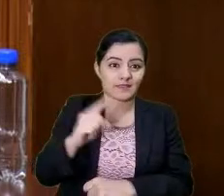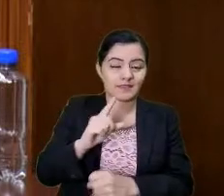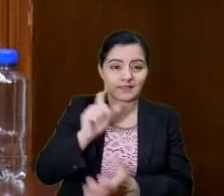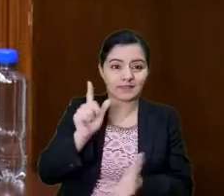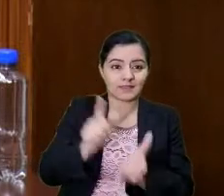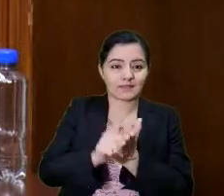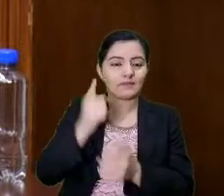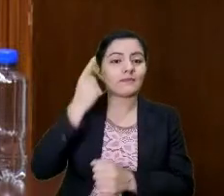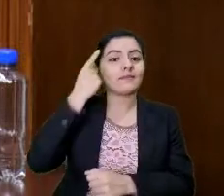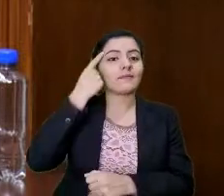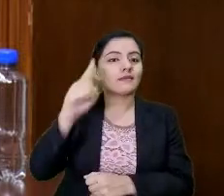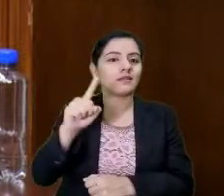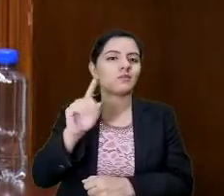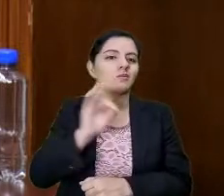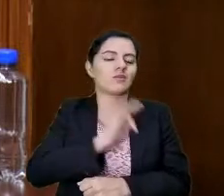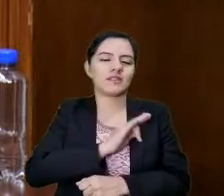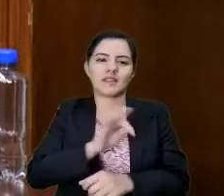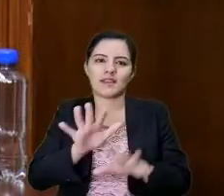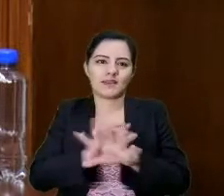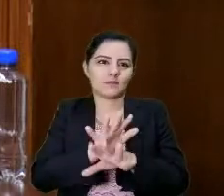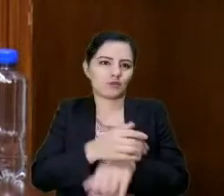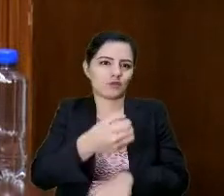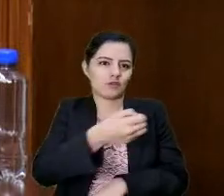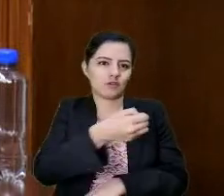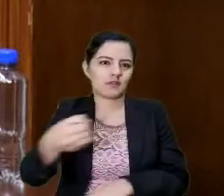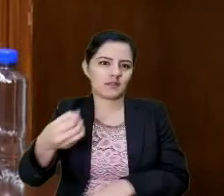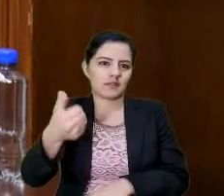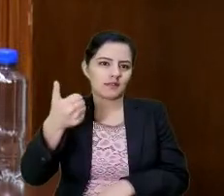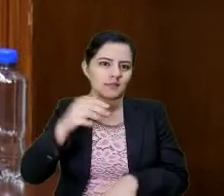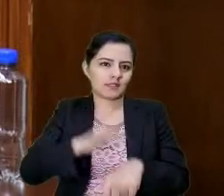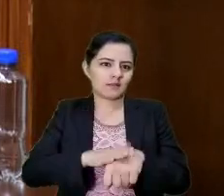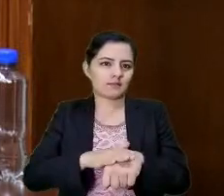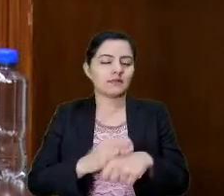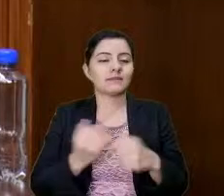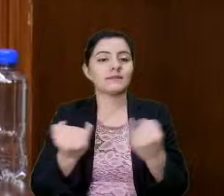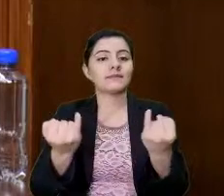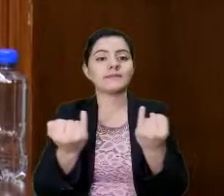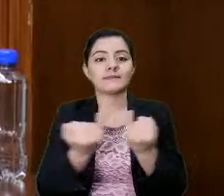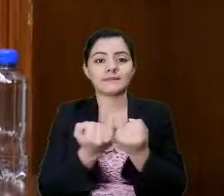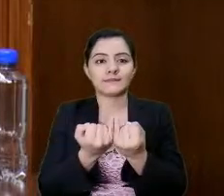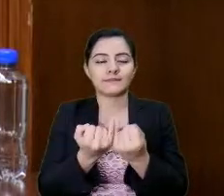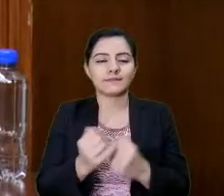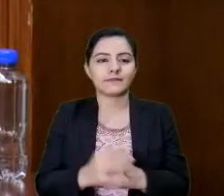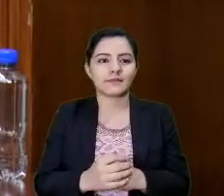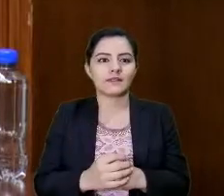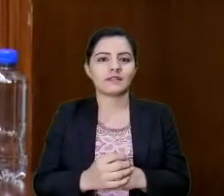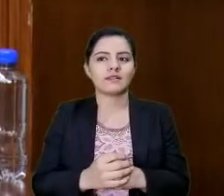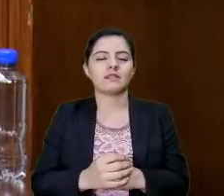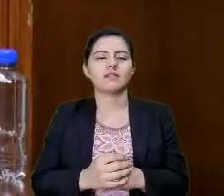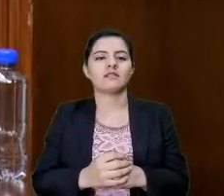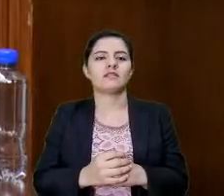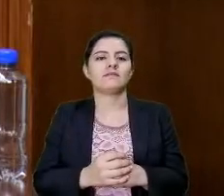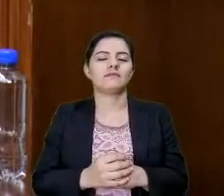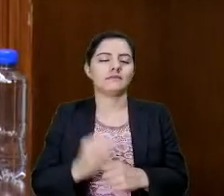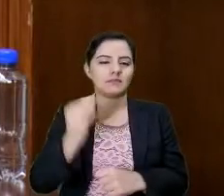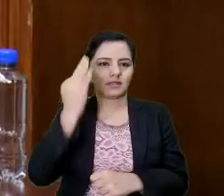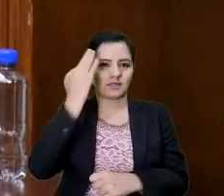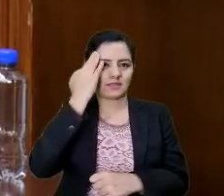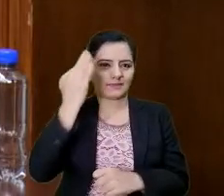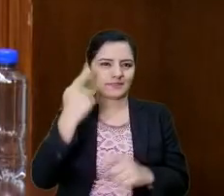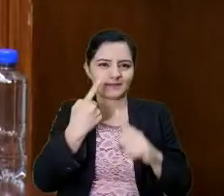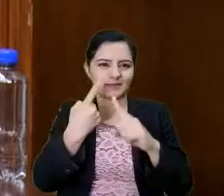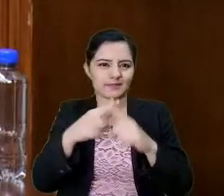una reingeniería administrativa, además de generar tiempos establecidos para